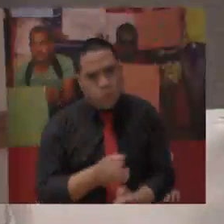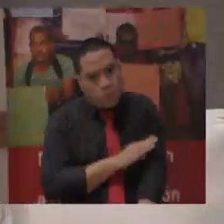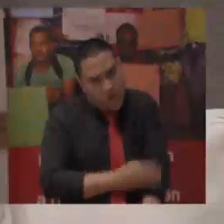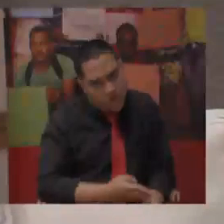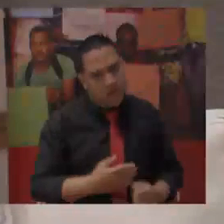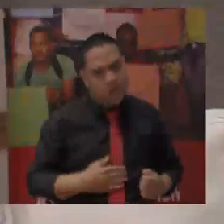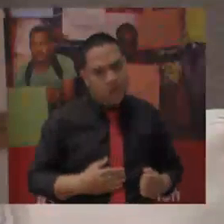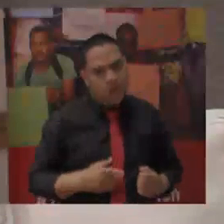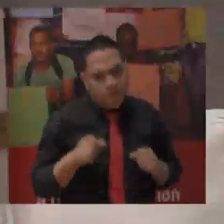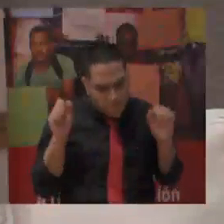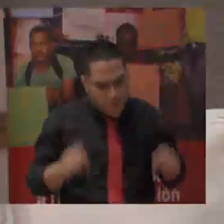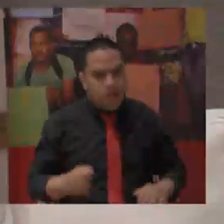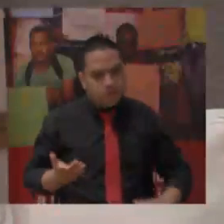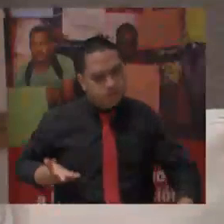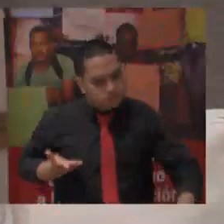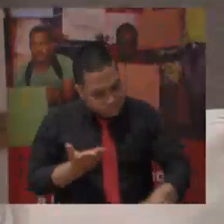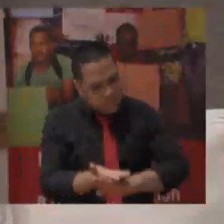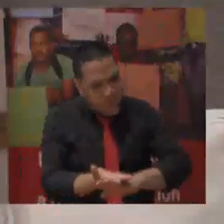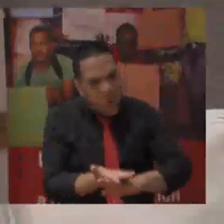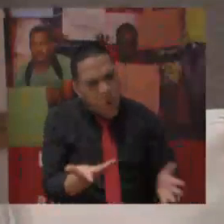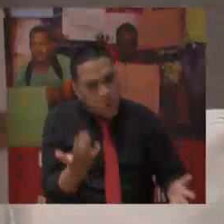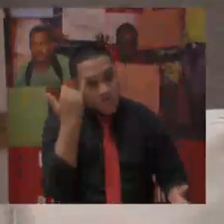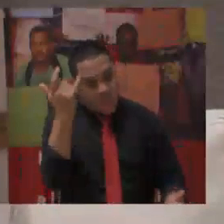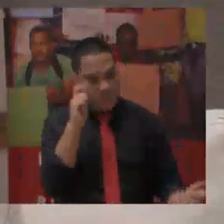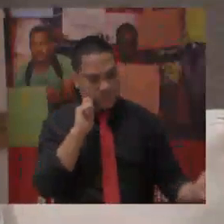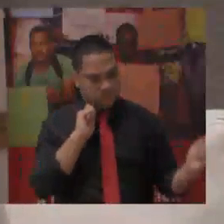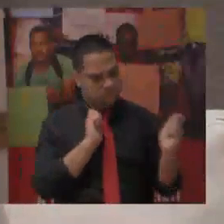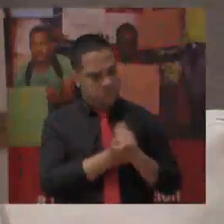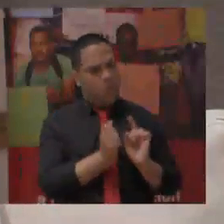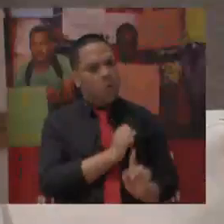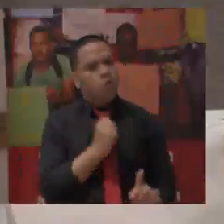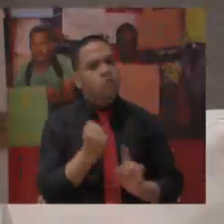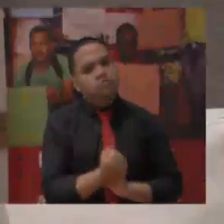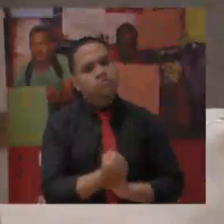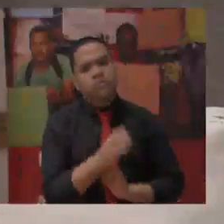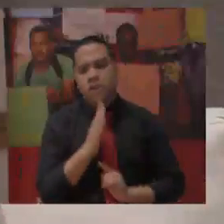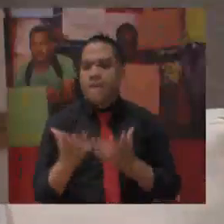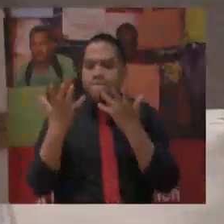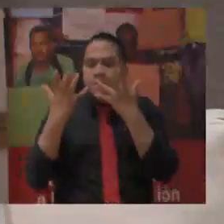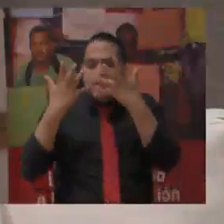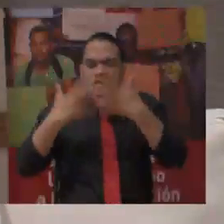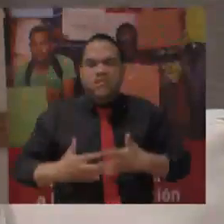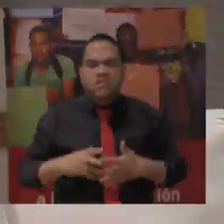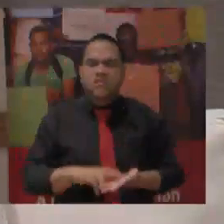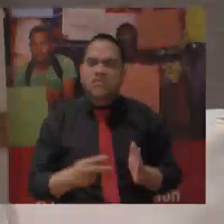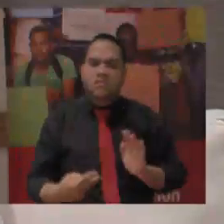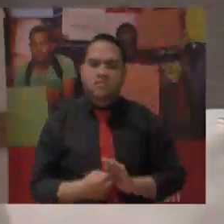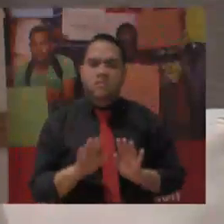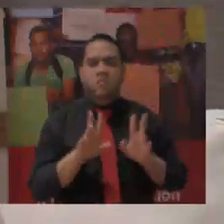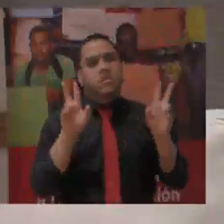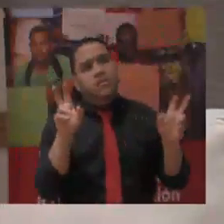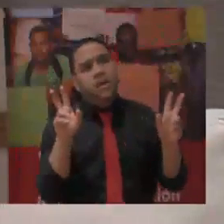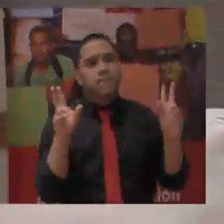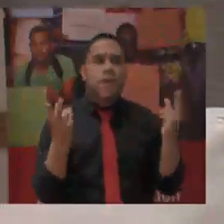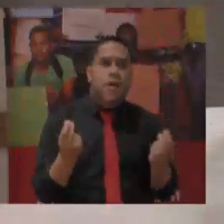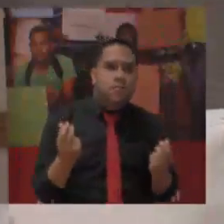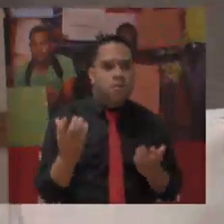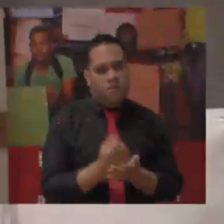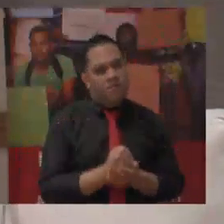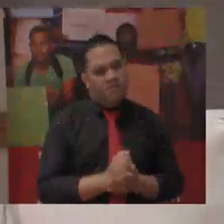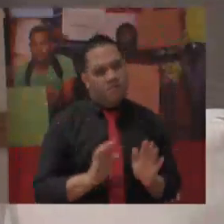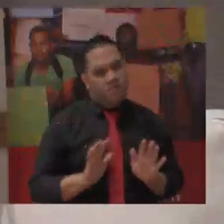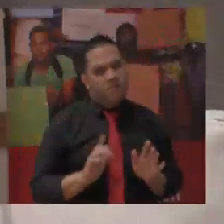es que pudimos proponer una transformación desde lo social. Porque el empresario no solamente es un actor económico, sino un actor